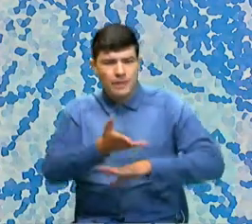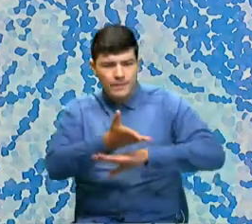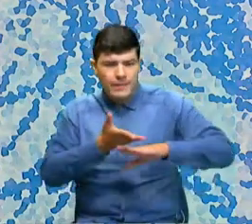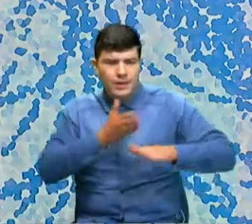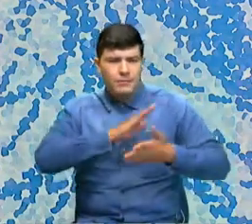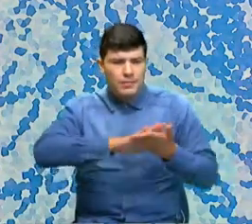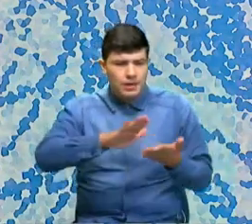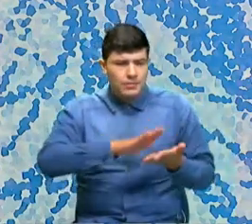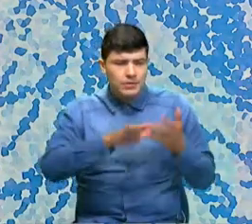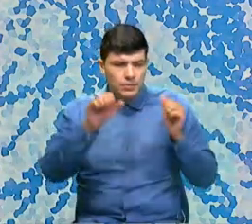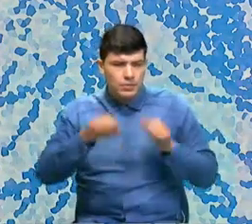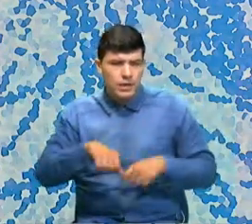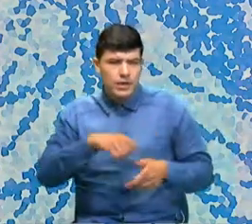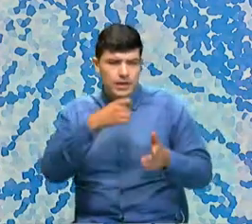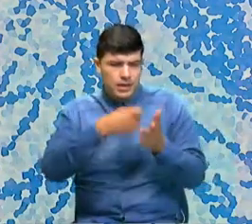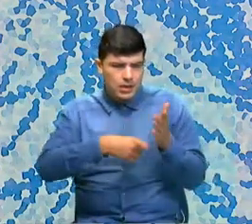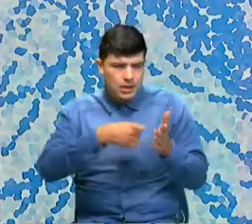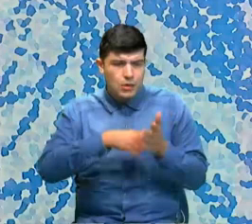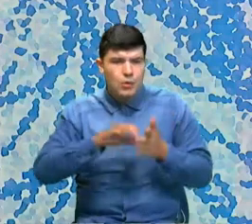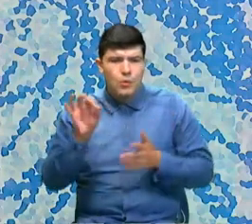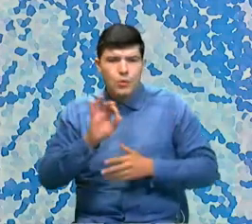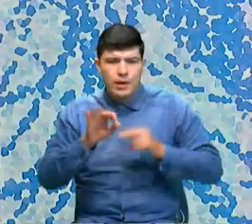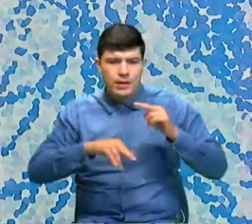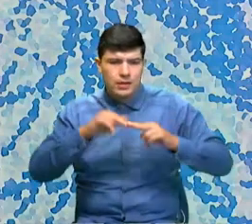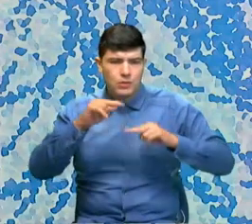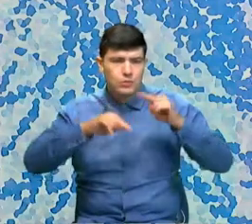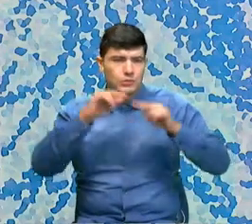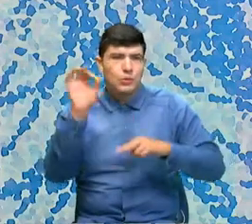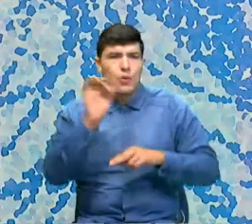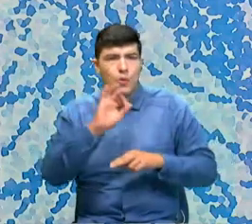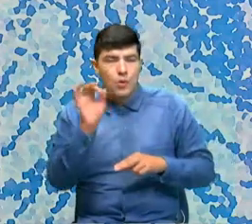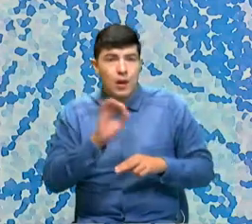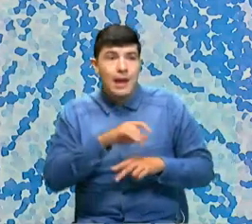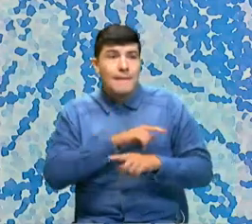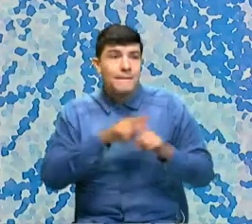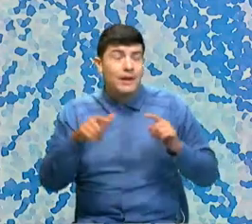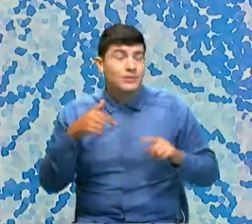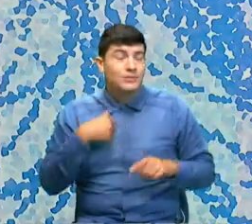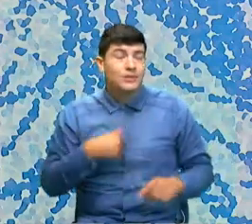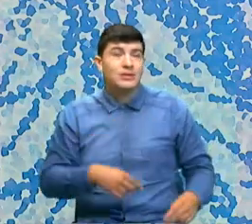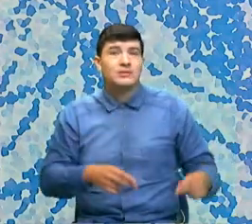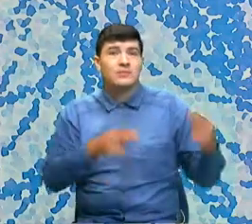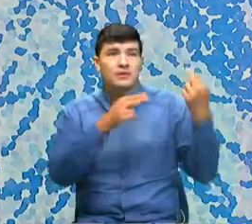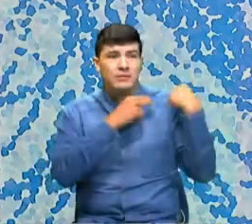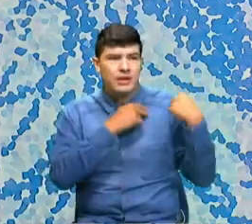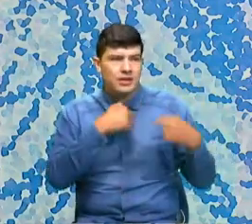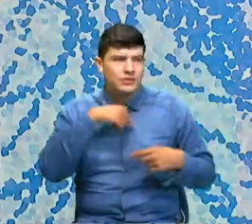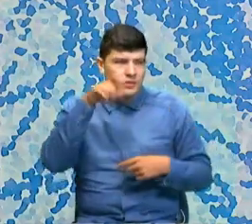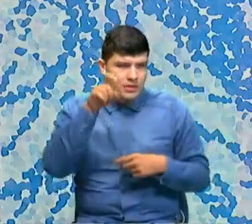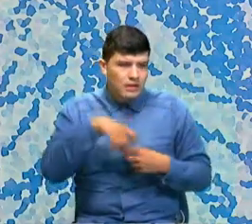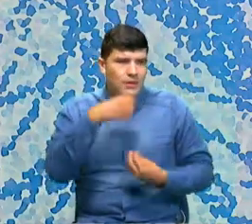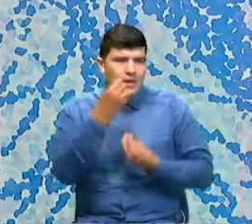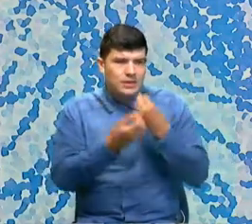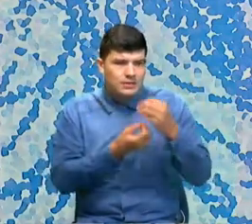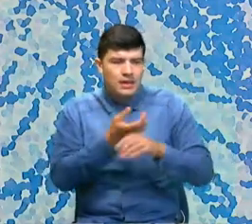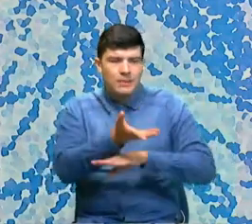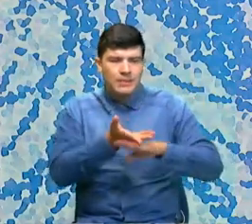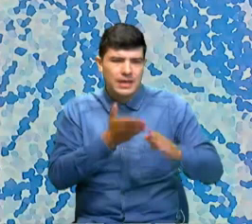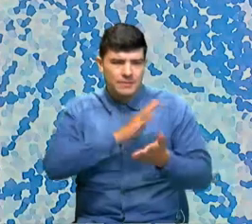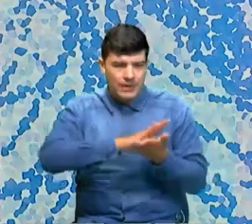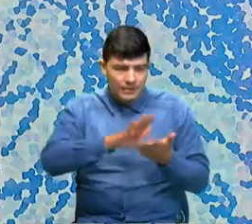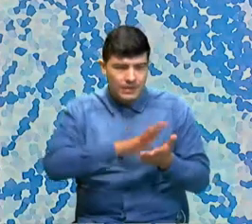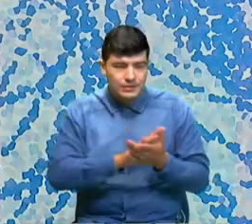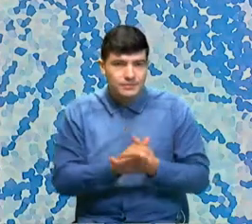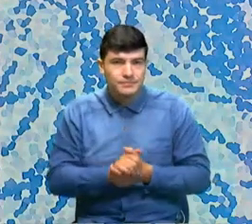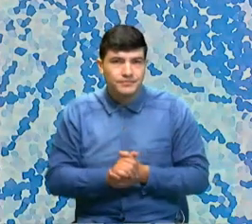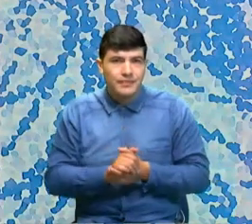ser de modificación, de construcción, pero tengo obligatoriamente que hacer una licencia. A la luz de la